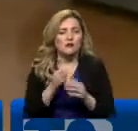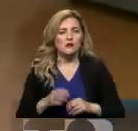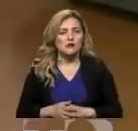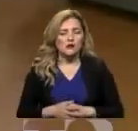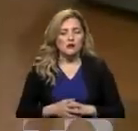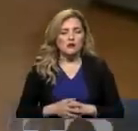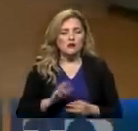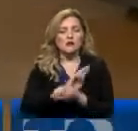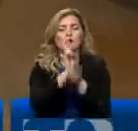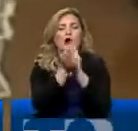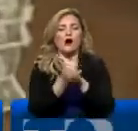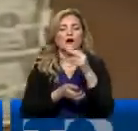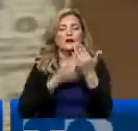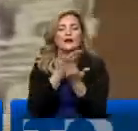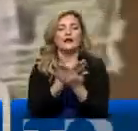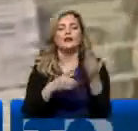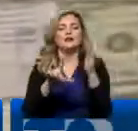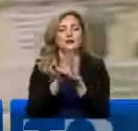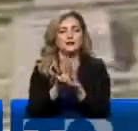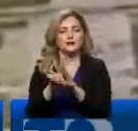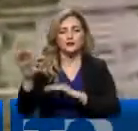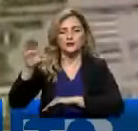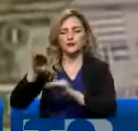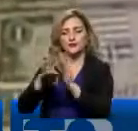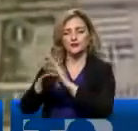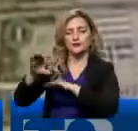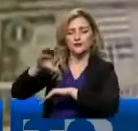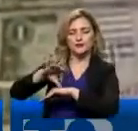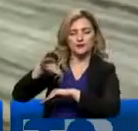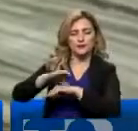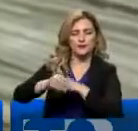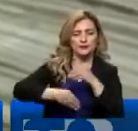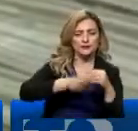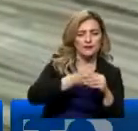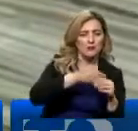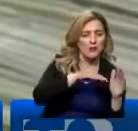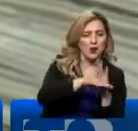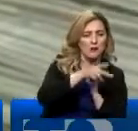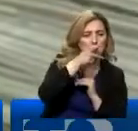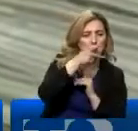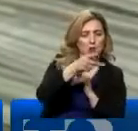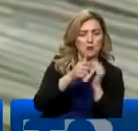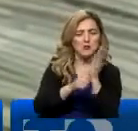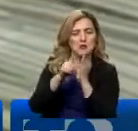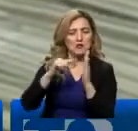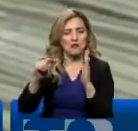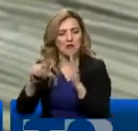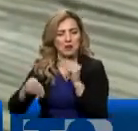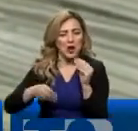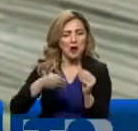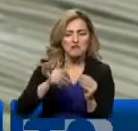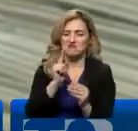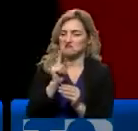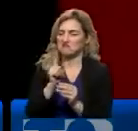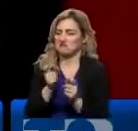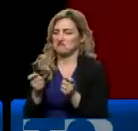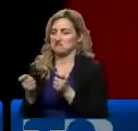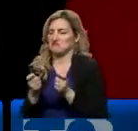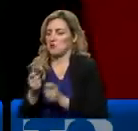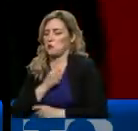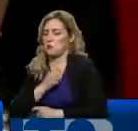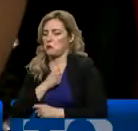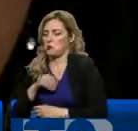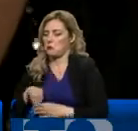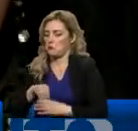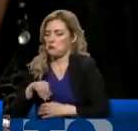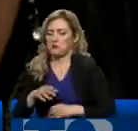de las reformas que propone la ley es que el Central ya no puede invertir en banca pública ni en el Ministerio de Finanzas y manejar otros instrumentos de la